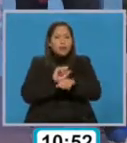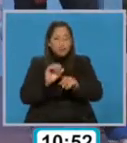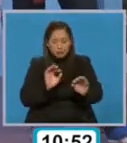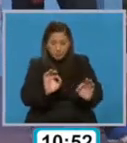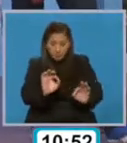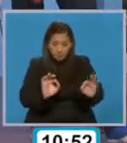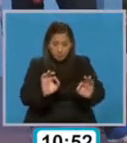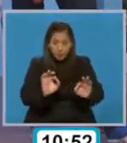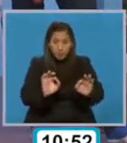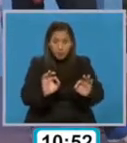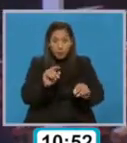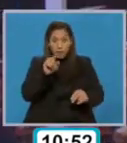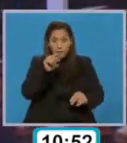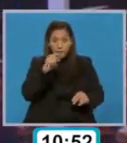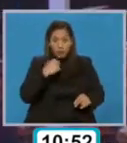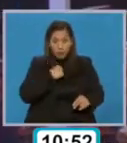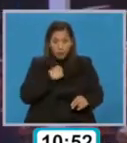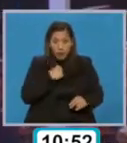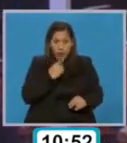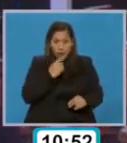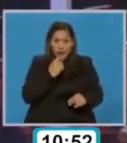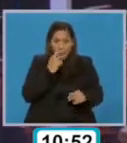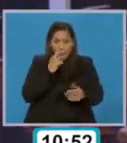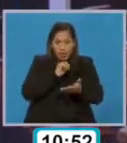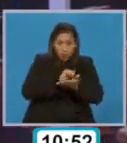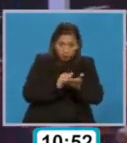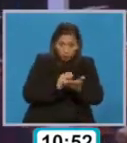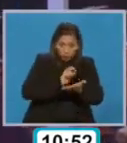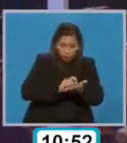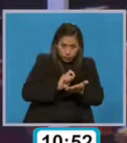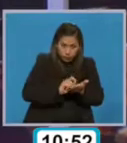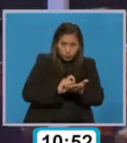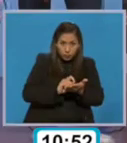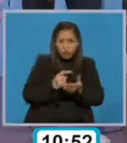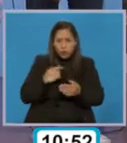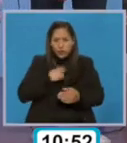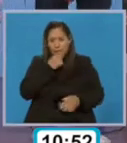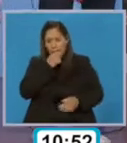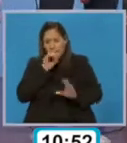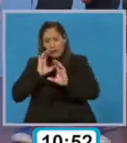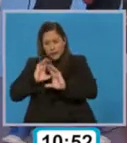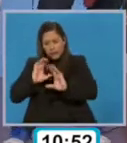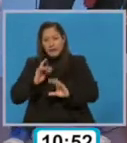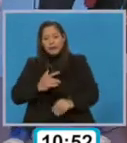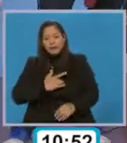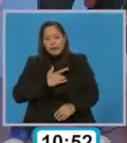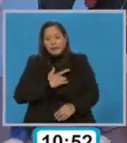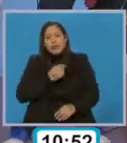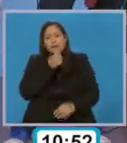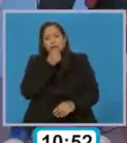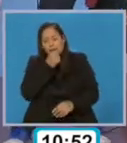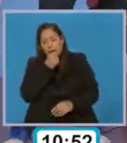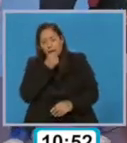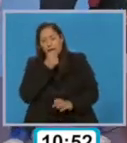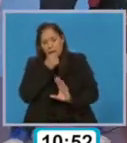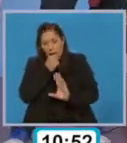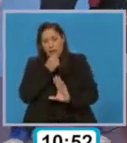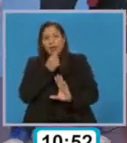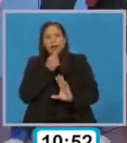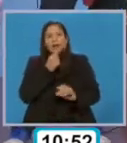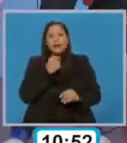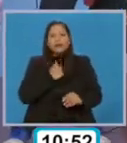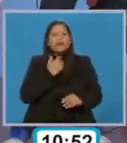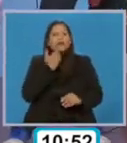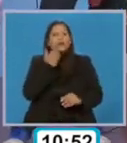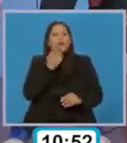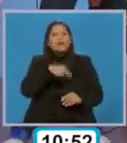tú te pones a verlo como compositor, es totalmente diferente porque es la parte artística, los sentimientos, cómo va a sonar la canción, qué quieres